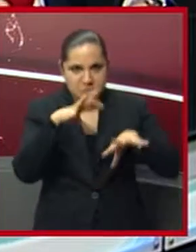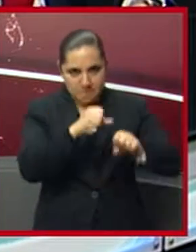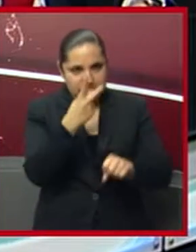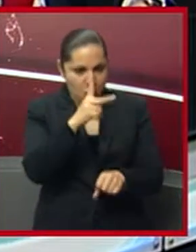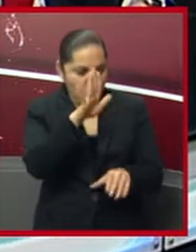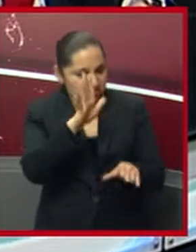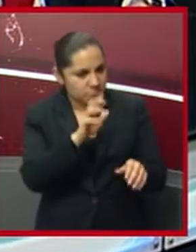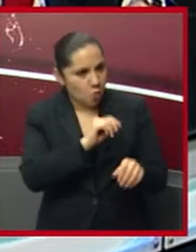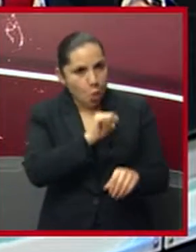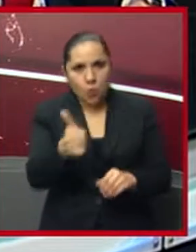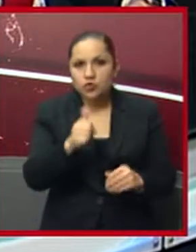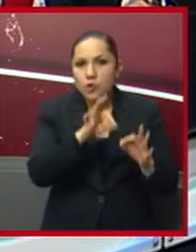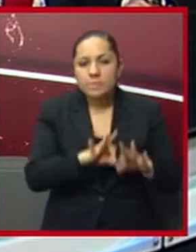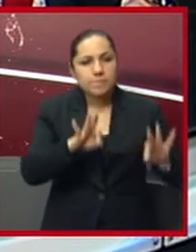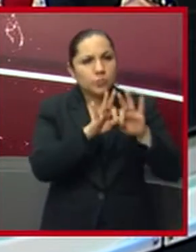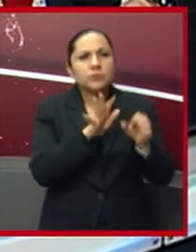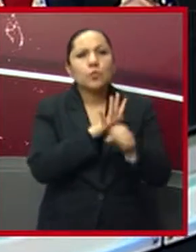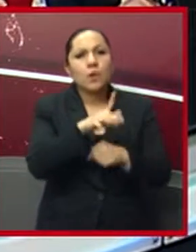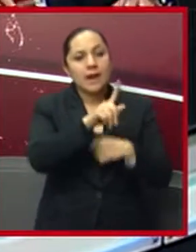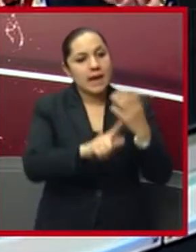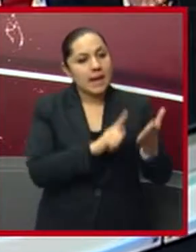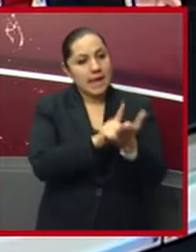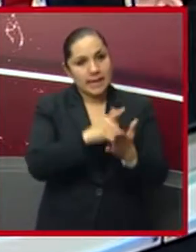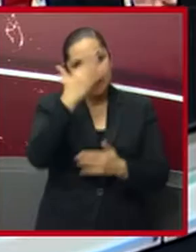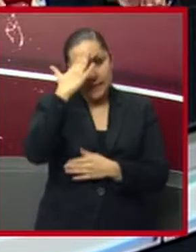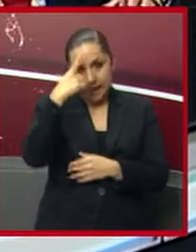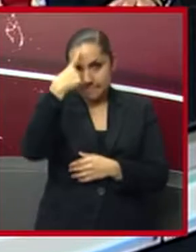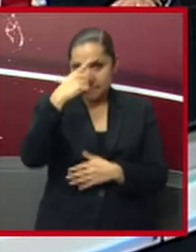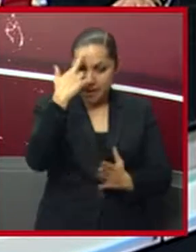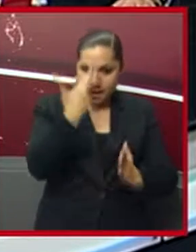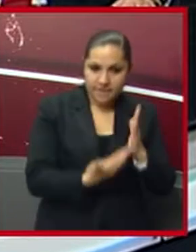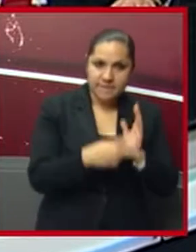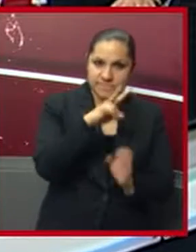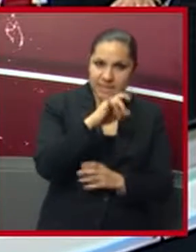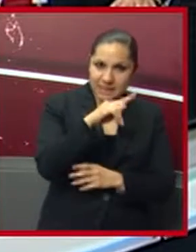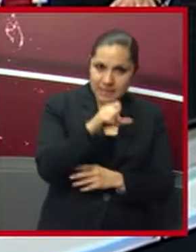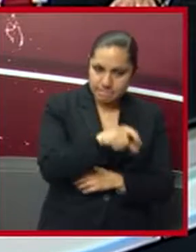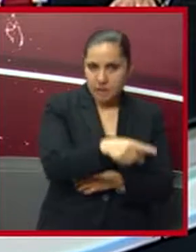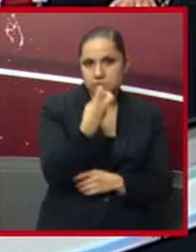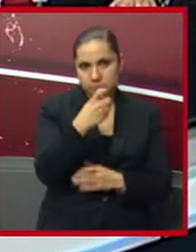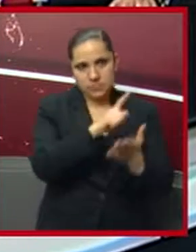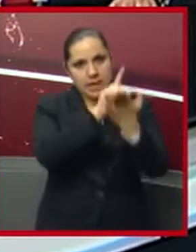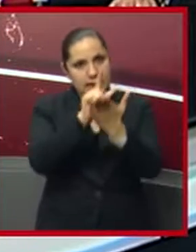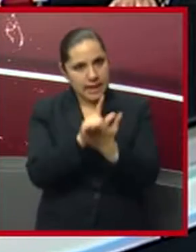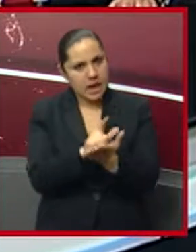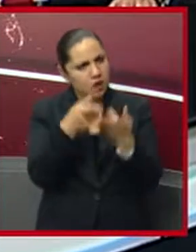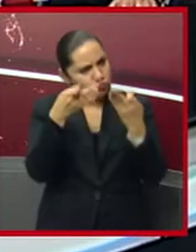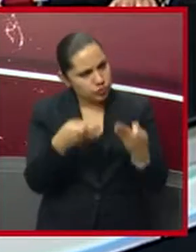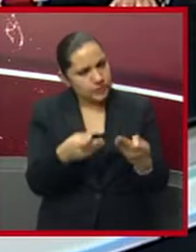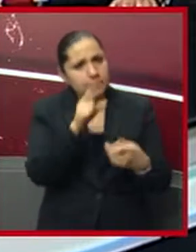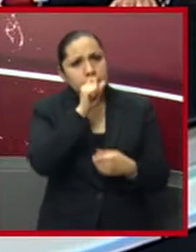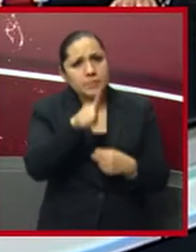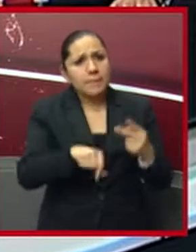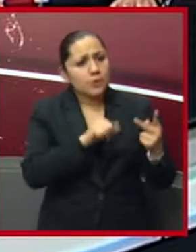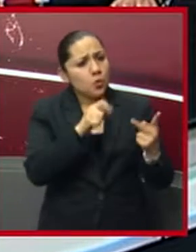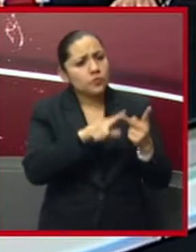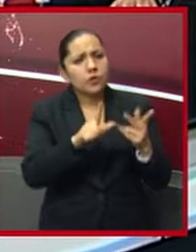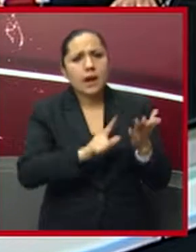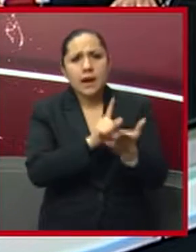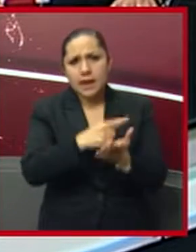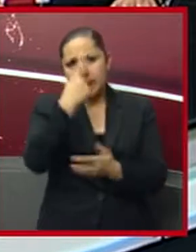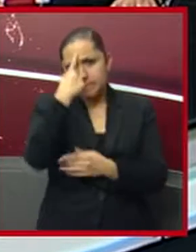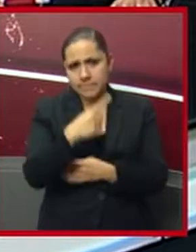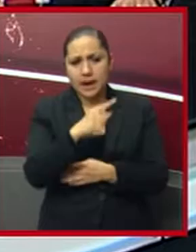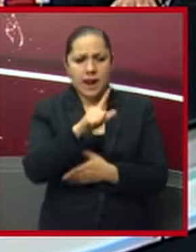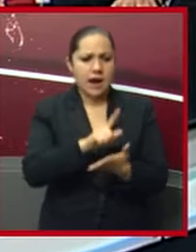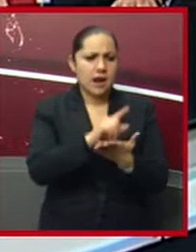avance importante también para las víctimas de los delitos de alto impacto. Una reforma al Código de Comercio donde se trata de hacer más expeditos